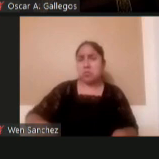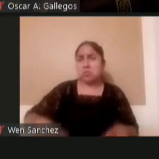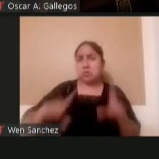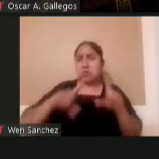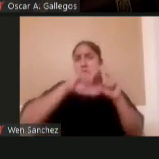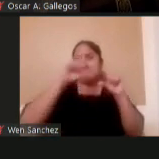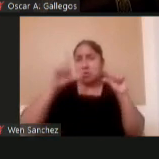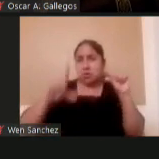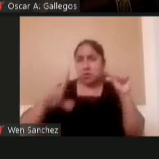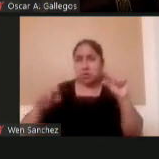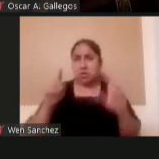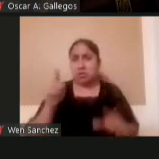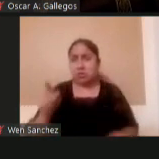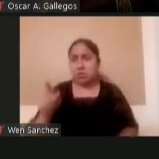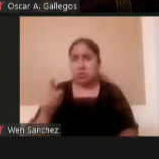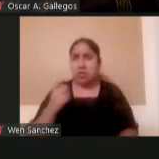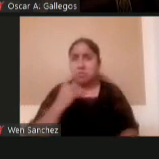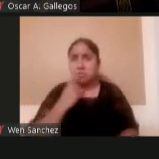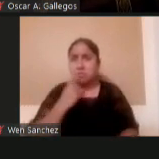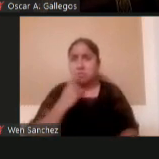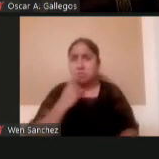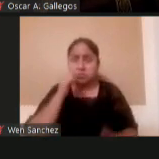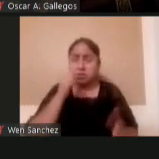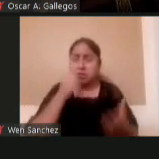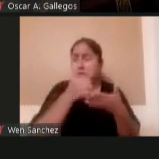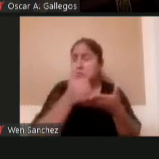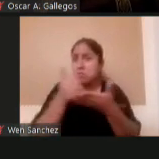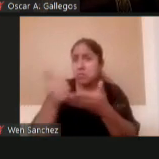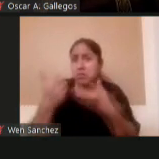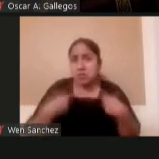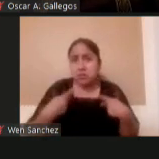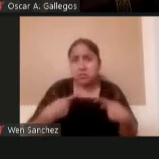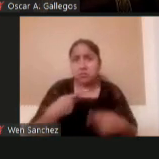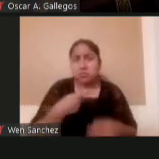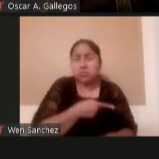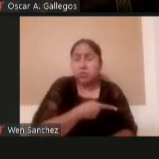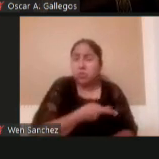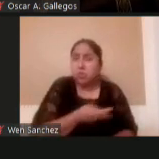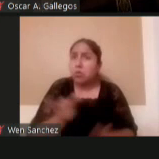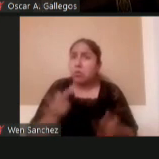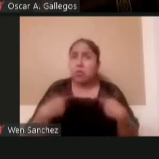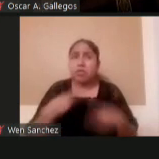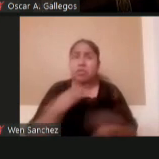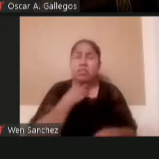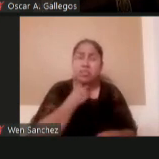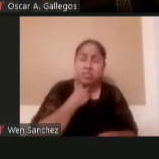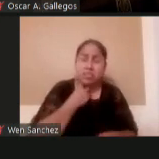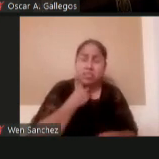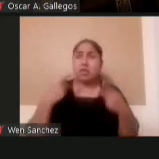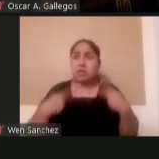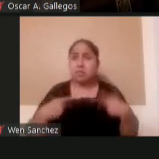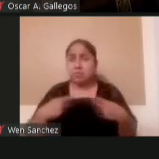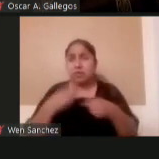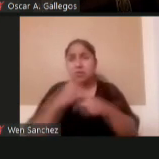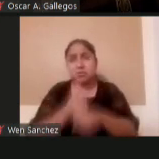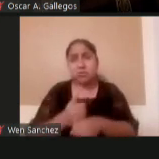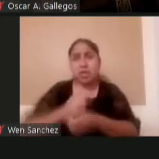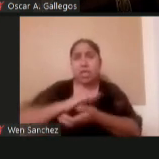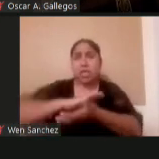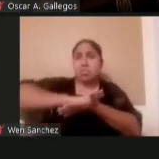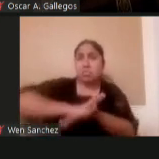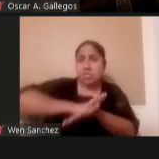vulnerable y a la gente que a lo mejor recibe mayor discriminación. Entonces, por